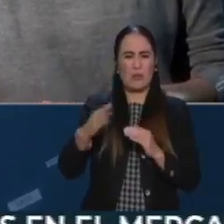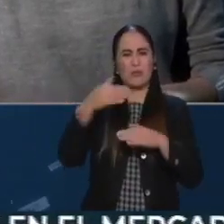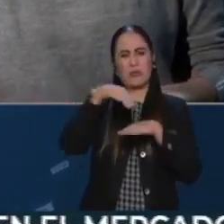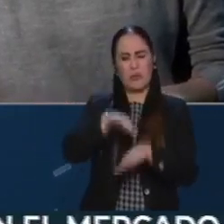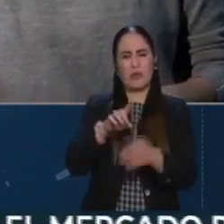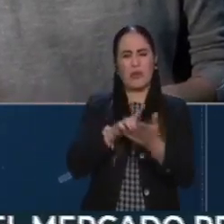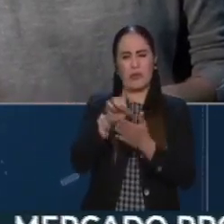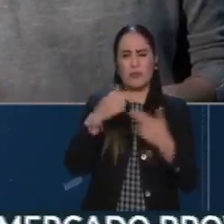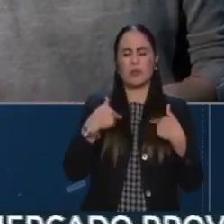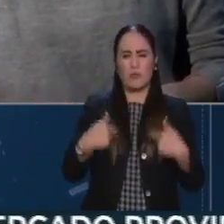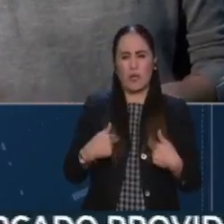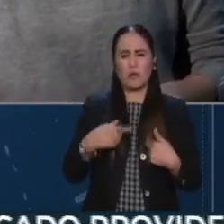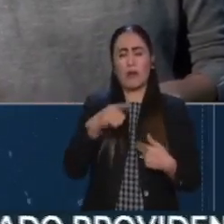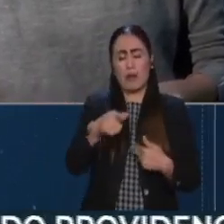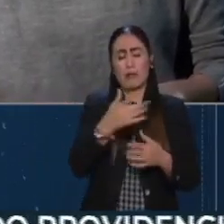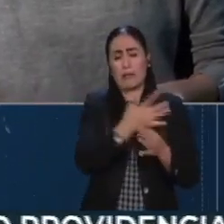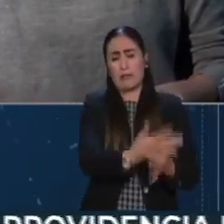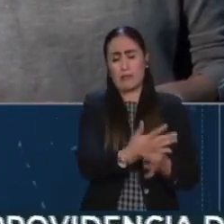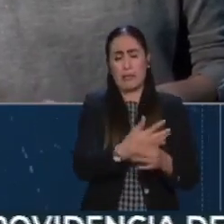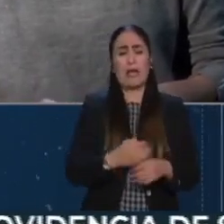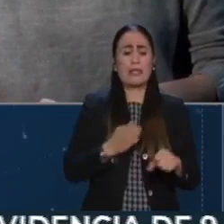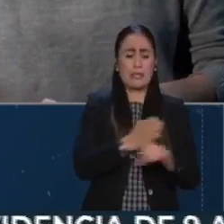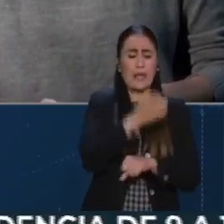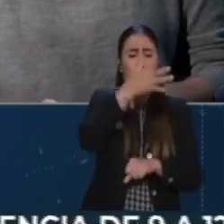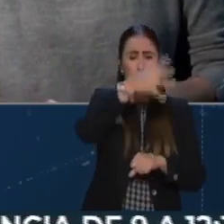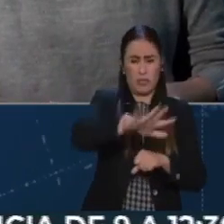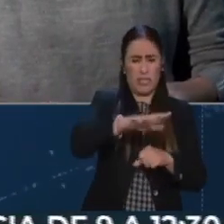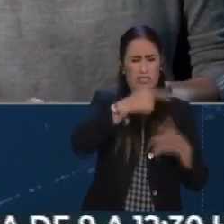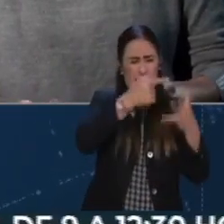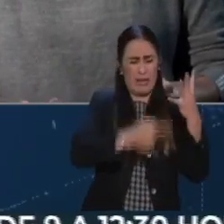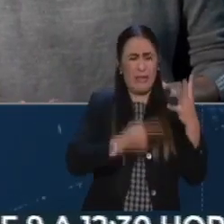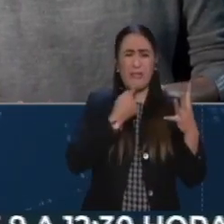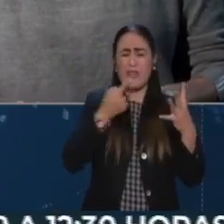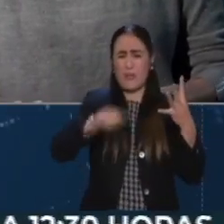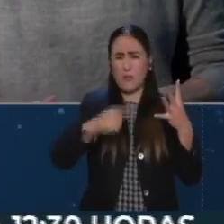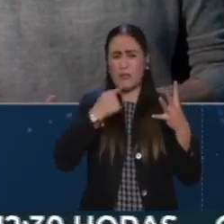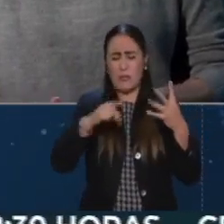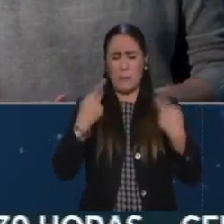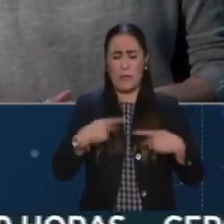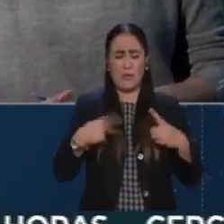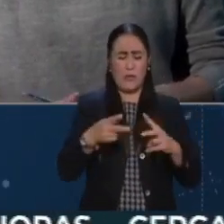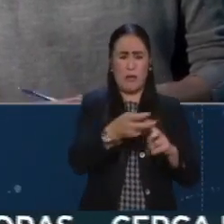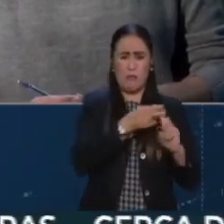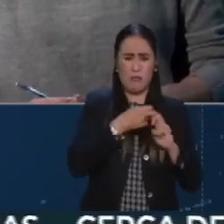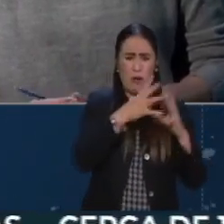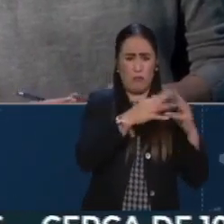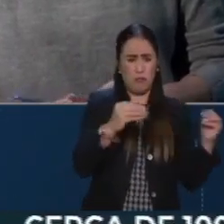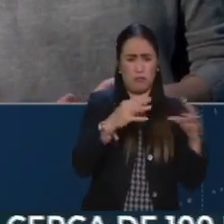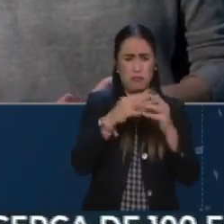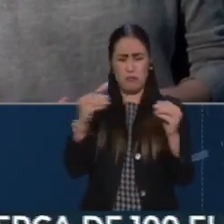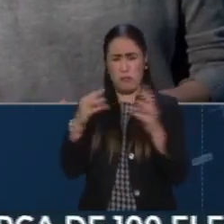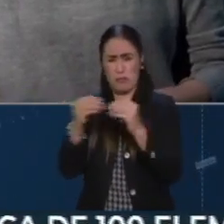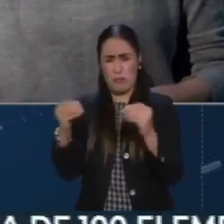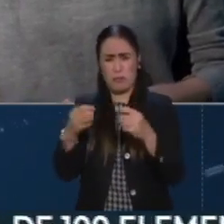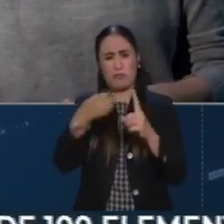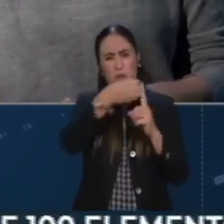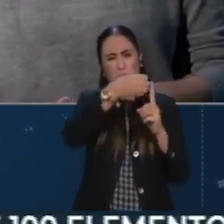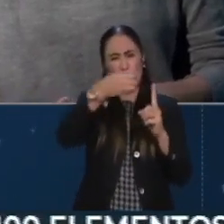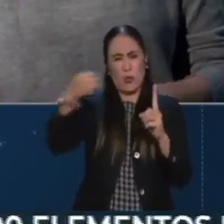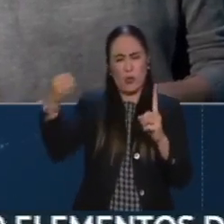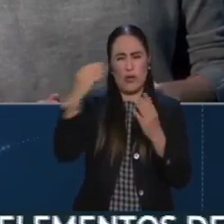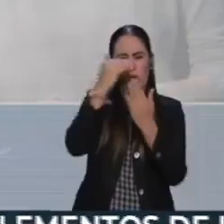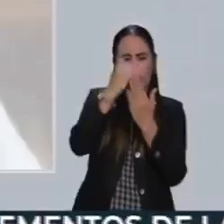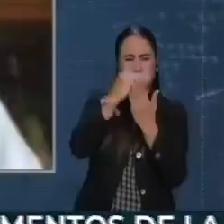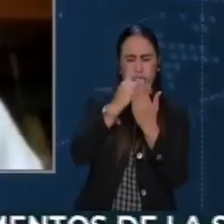humanos, él decía que de los 10 estados con mayor número de reporte de personas desaparecidas, en el orden desafortunado de